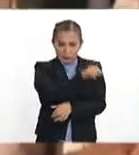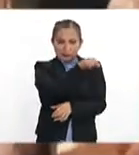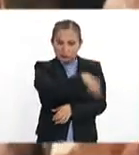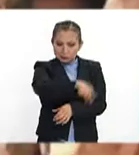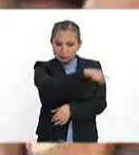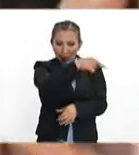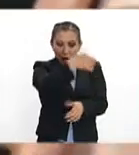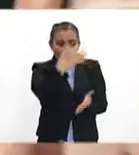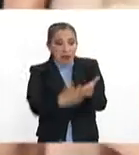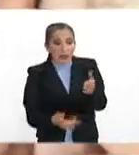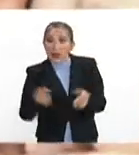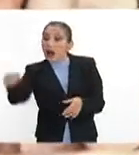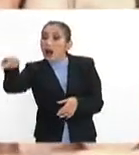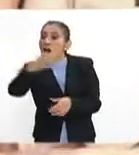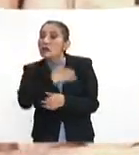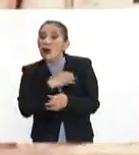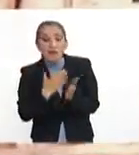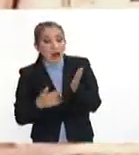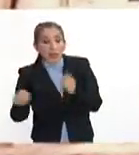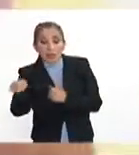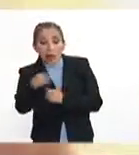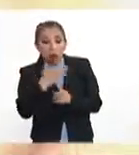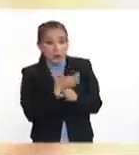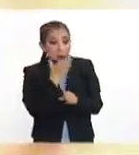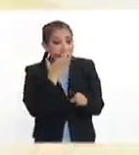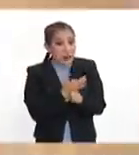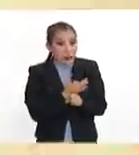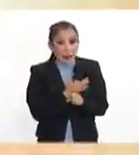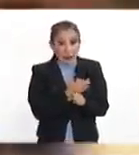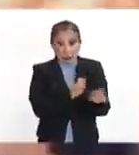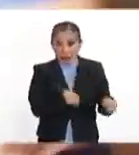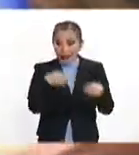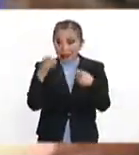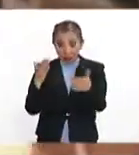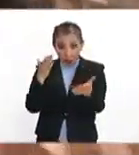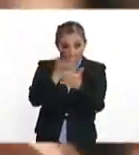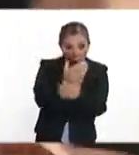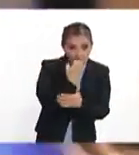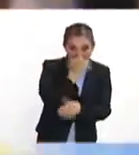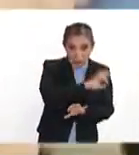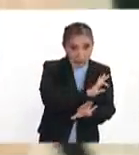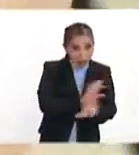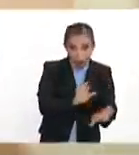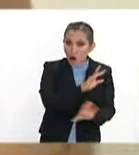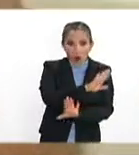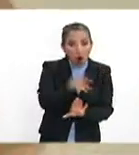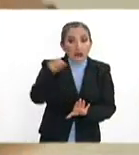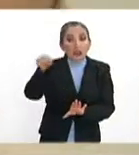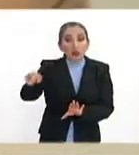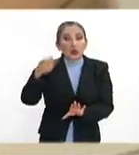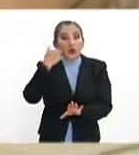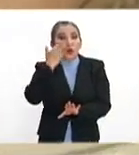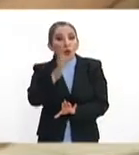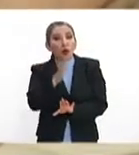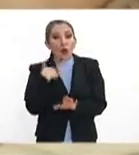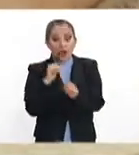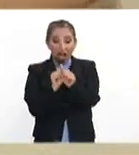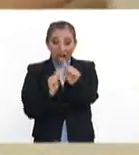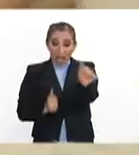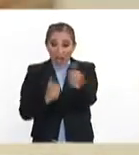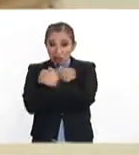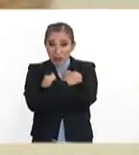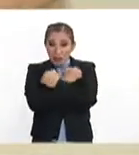de las carencias y que no es solo suficiente que asistas a la escuela, sino quienes están en rezago